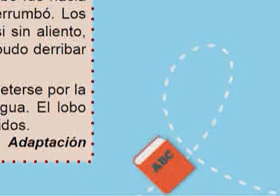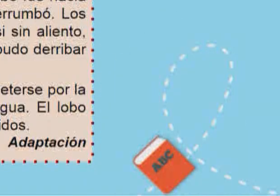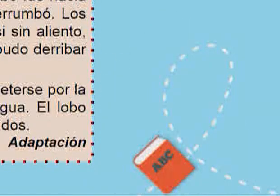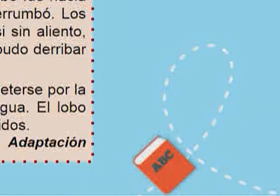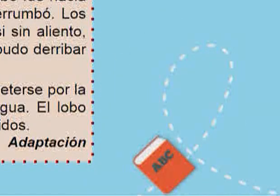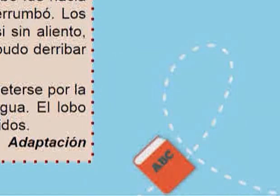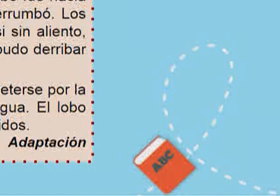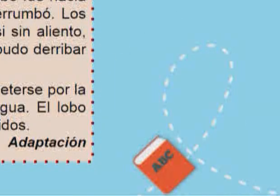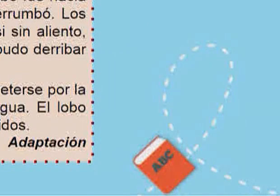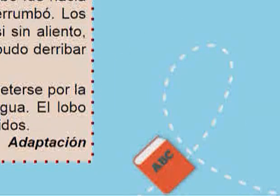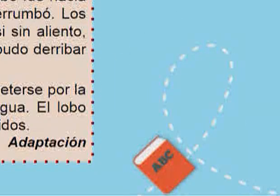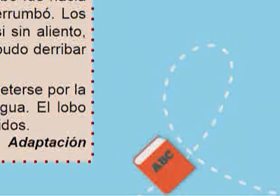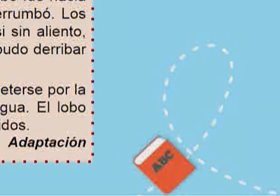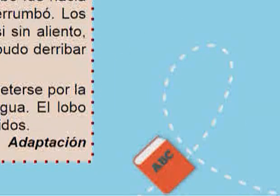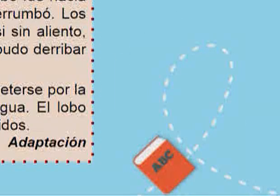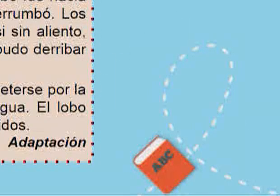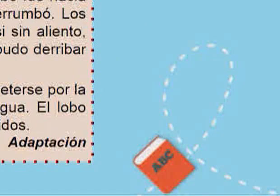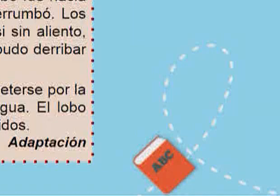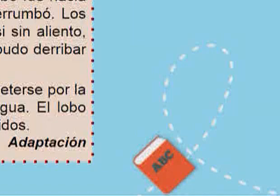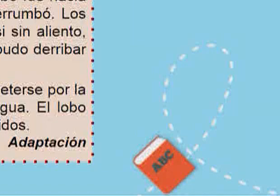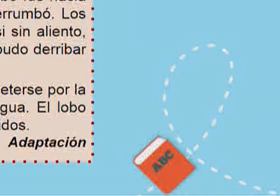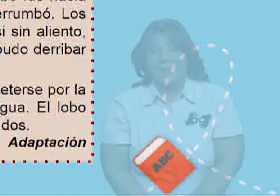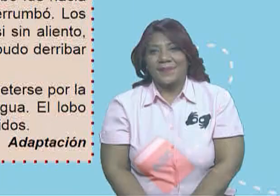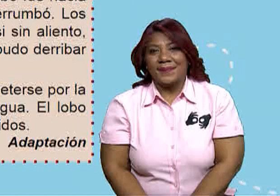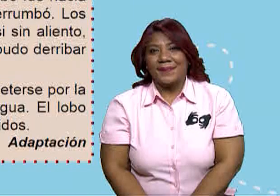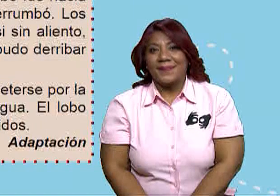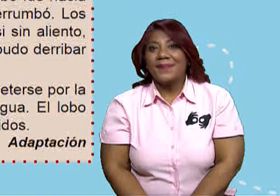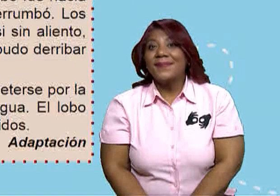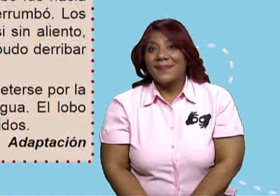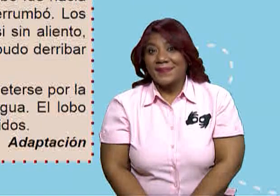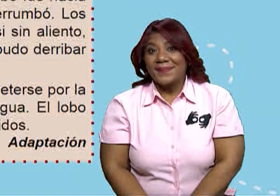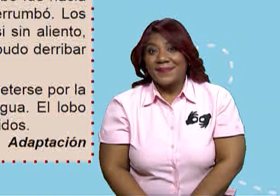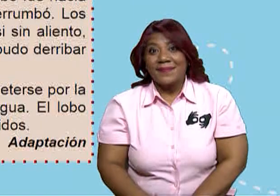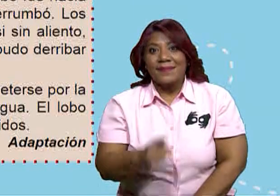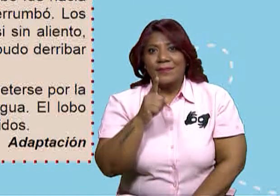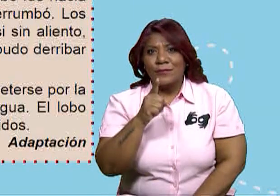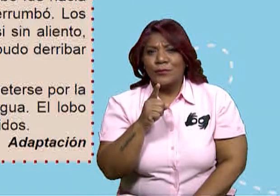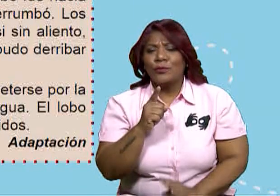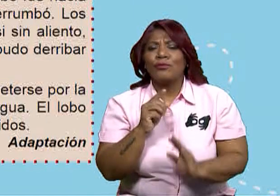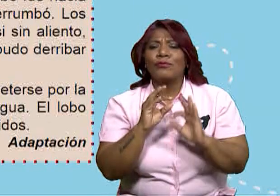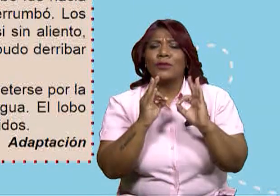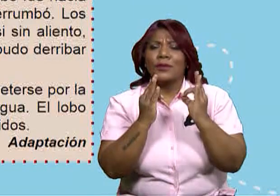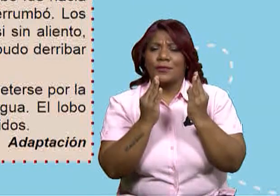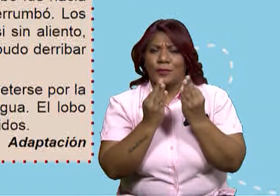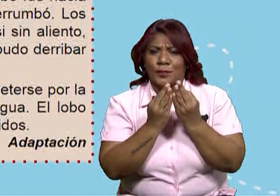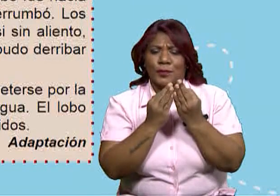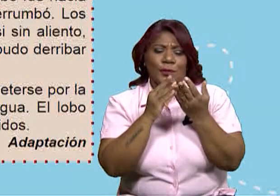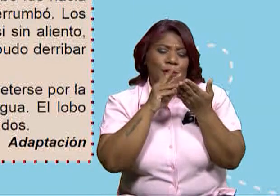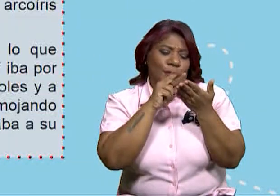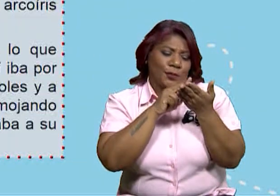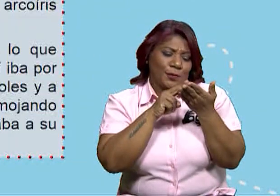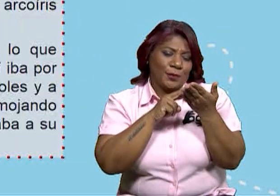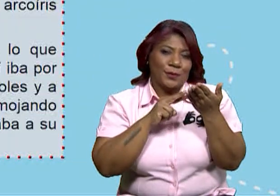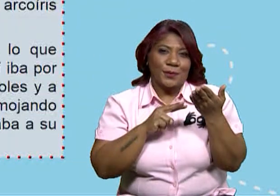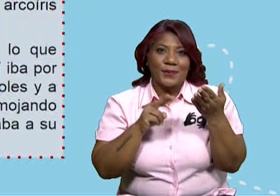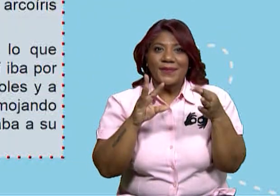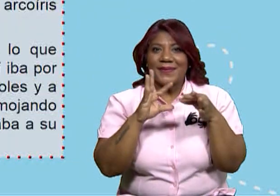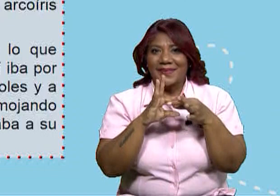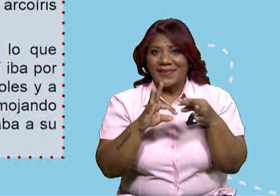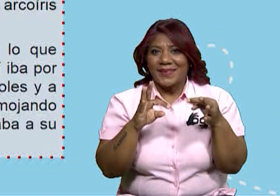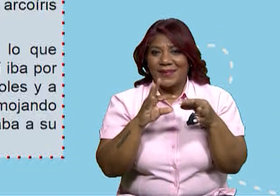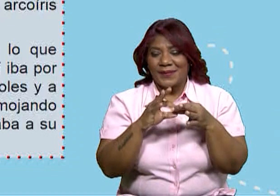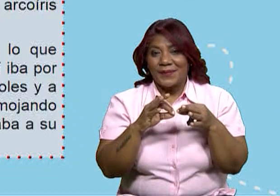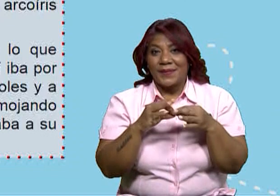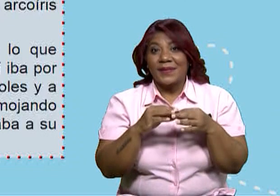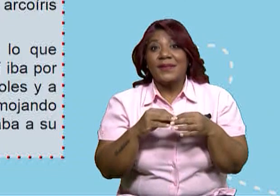cerditos y puedan resolver unas actividades que nos vamos a encontrar más adelante.